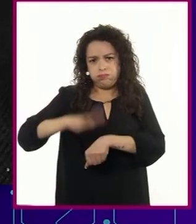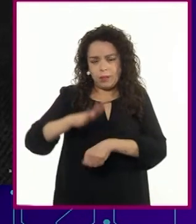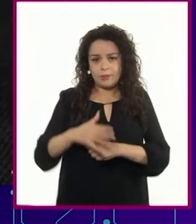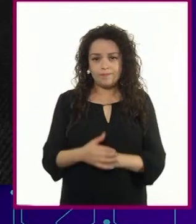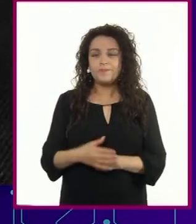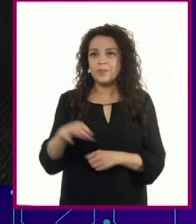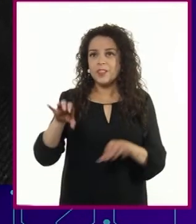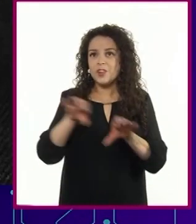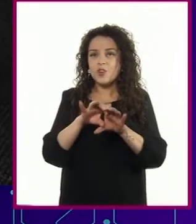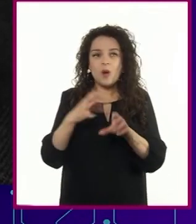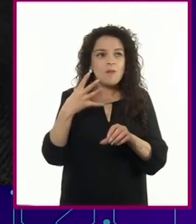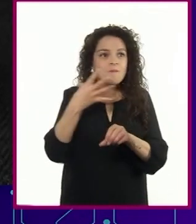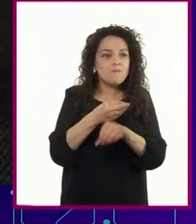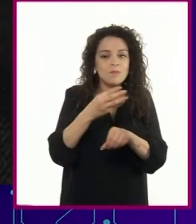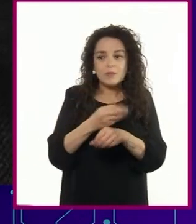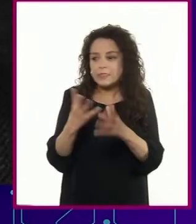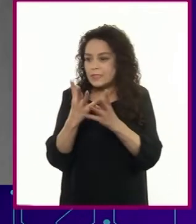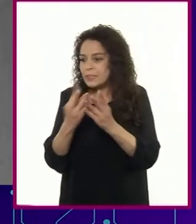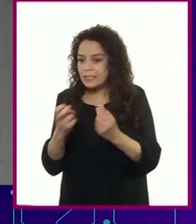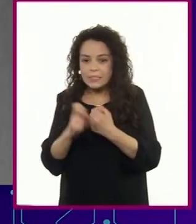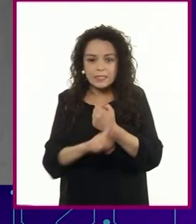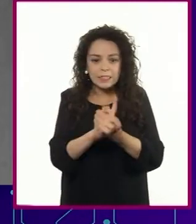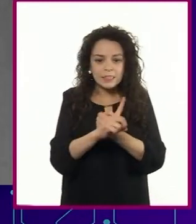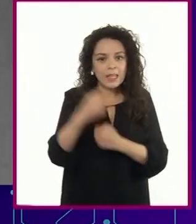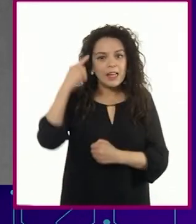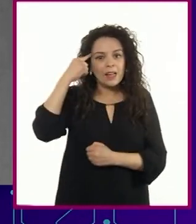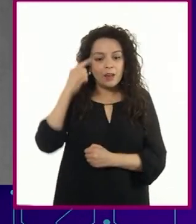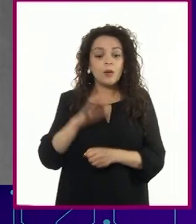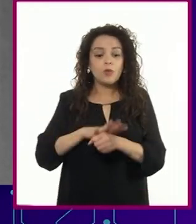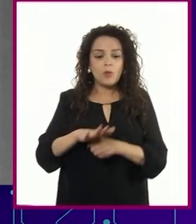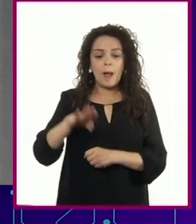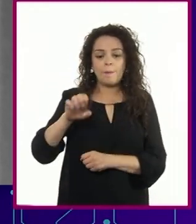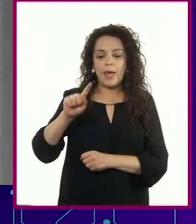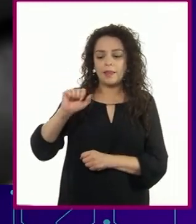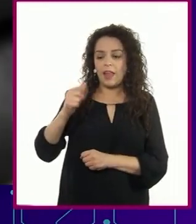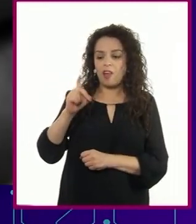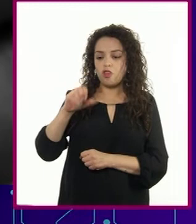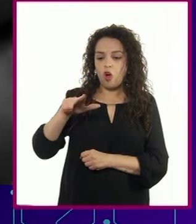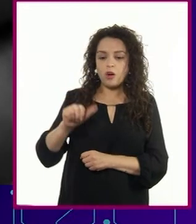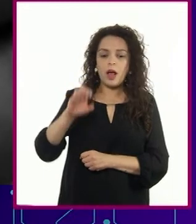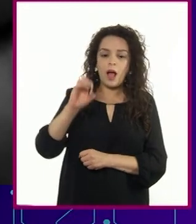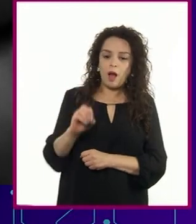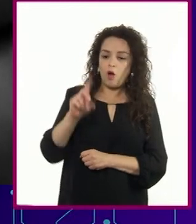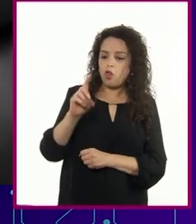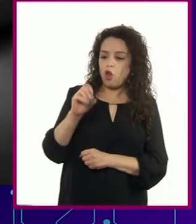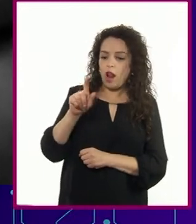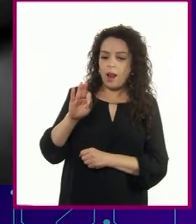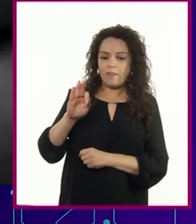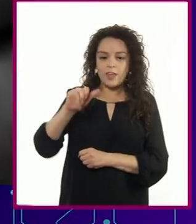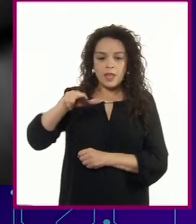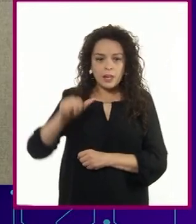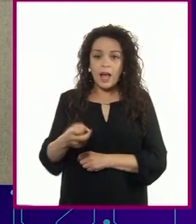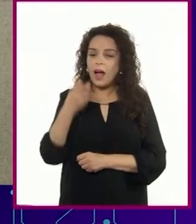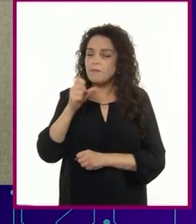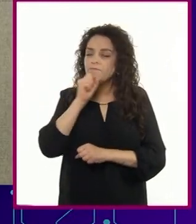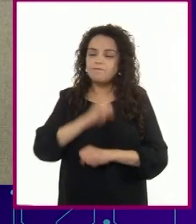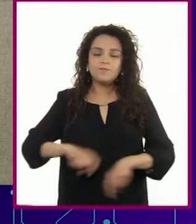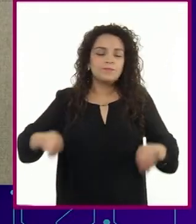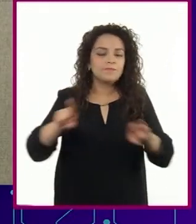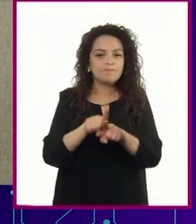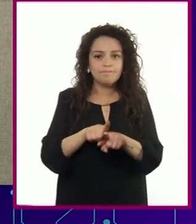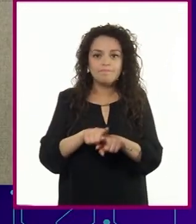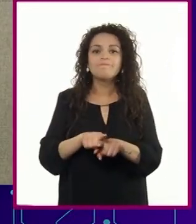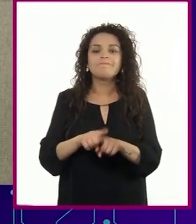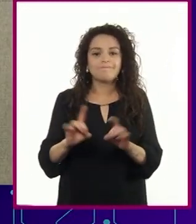paso a otros sustitutos, la metadona o dolfina. Sin embargo, sucedió lo mismo.